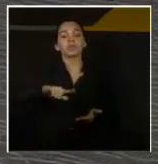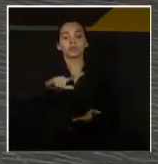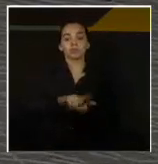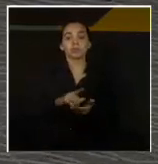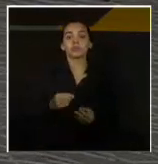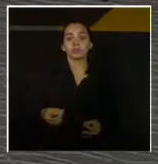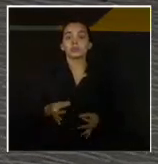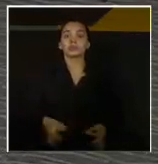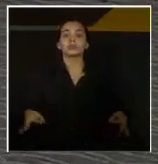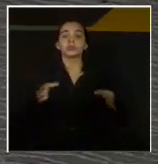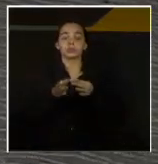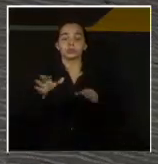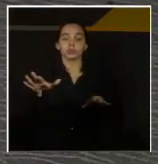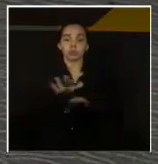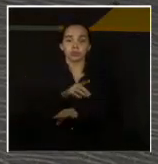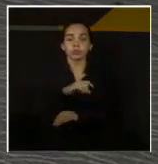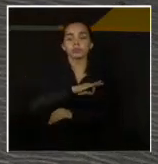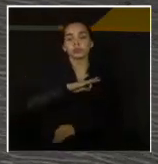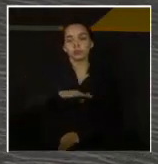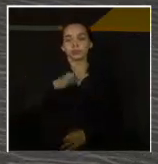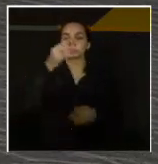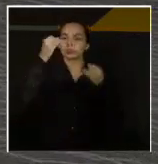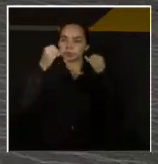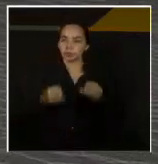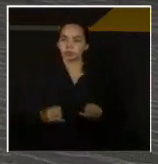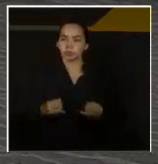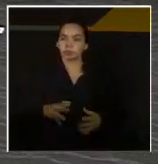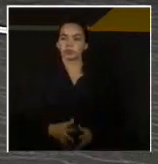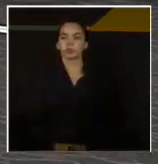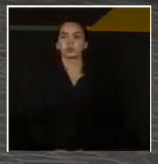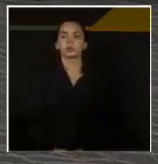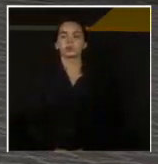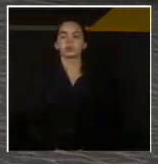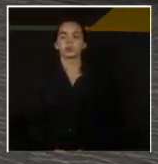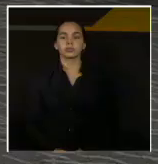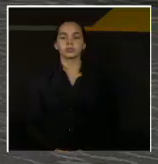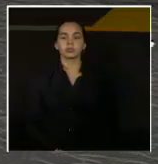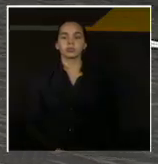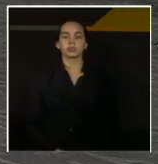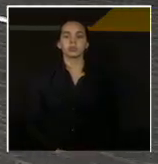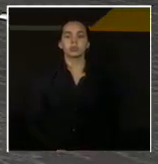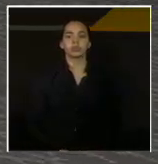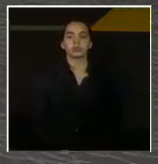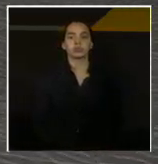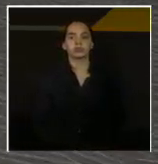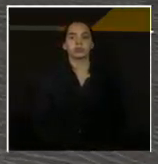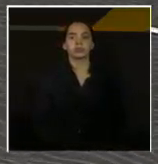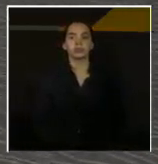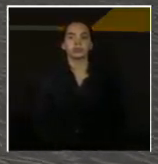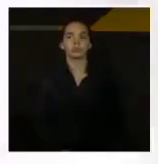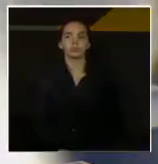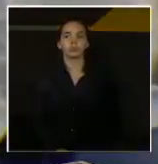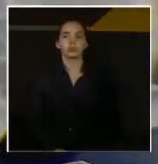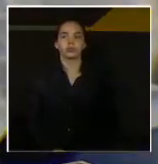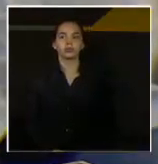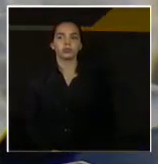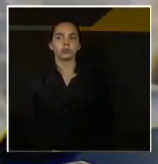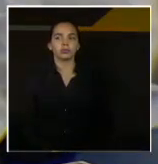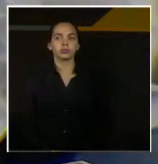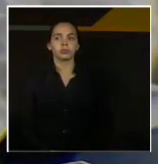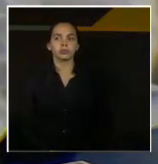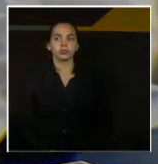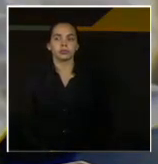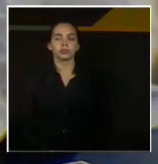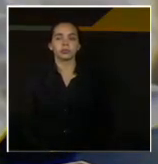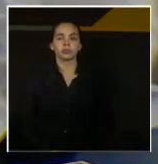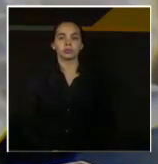que cambiar para que se pueda hacer justicia. Gracias, candidato. ¿Podrá hacer uso de réplica para hablar del